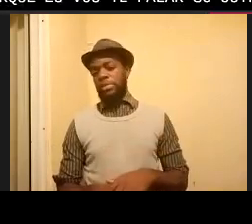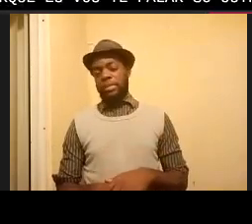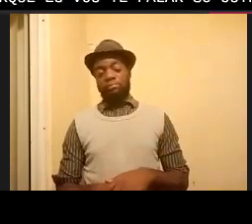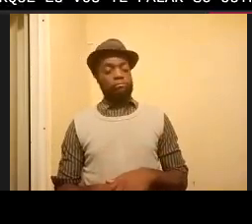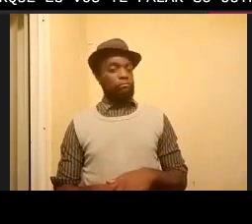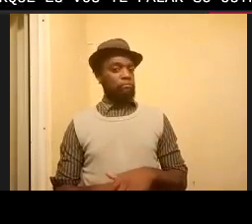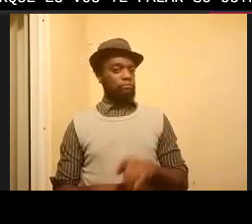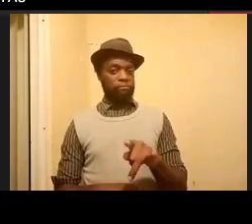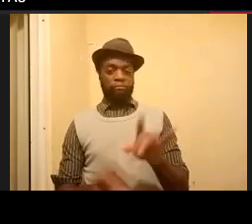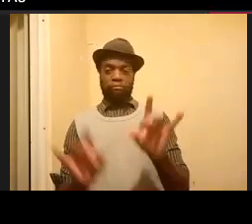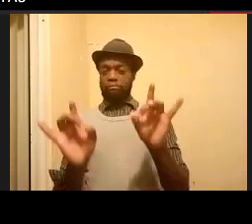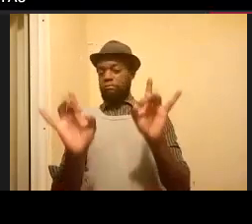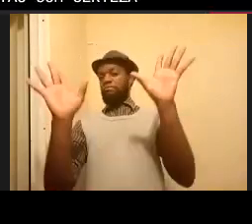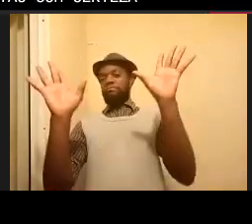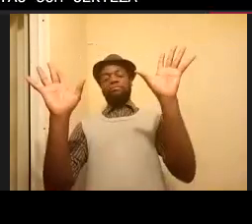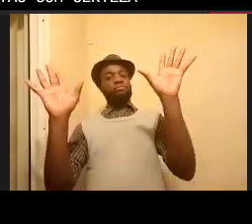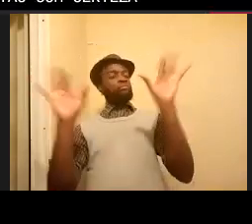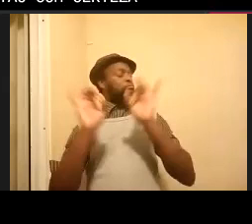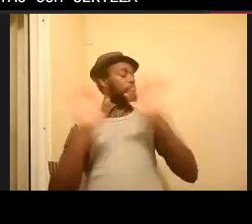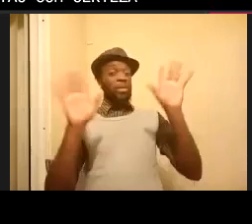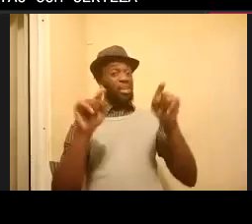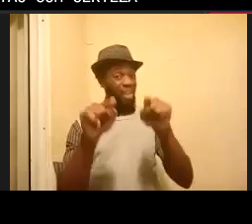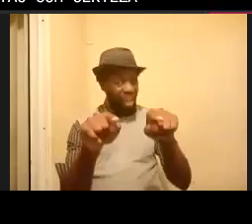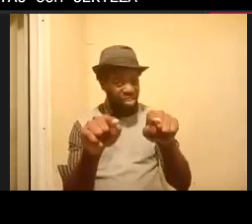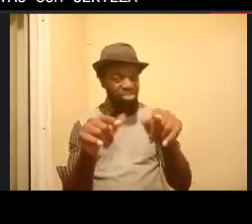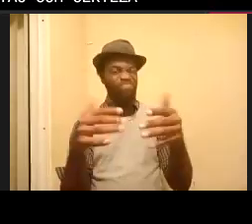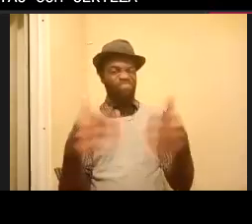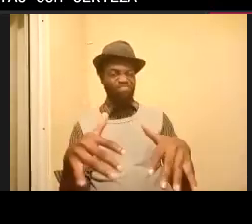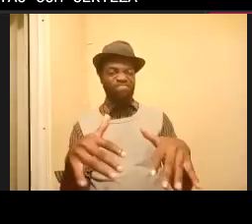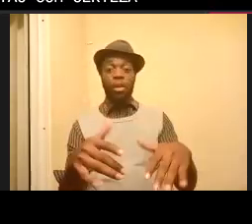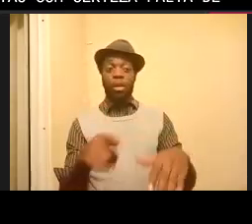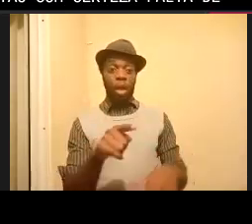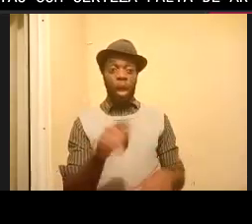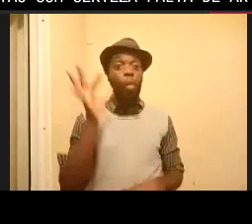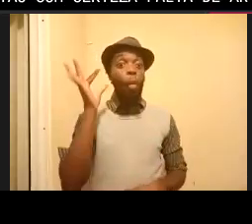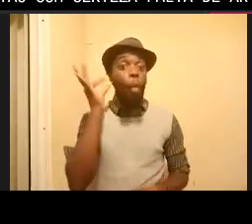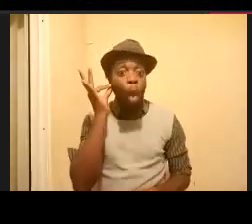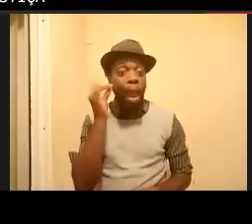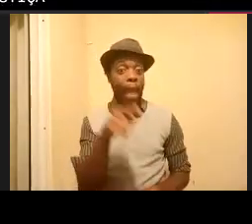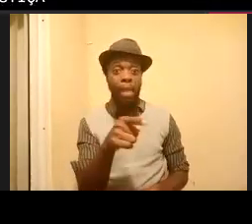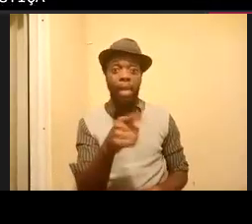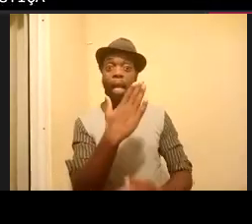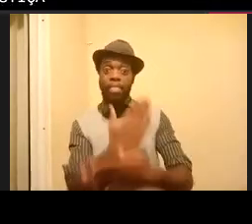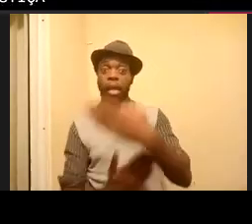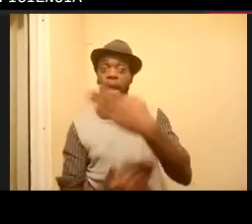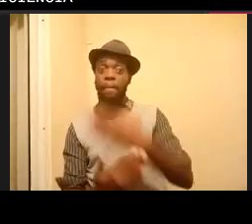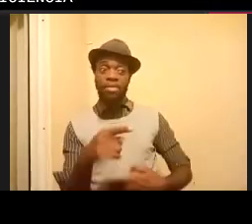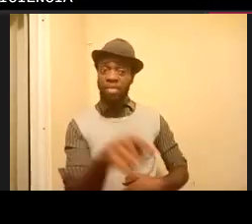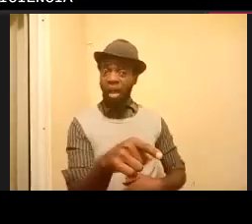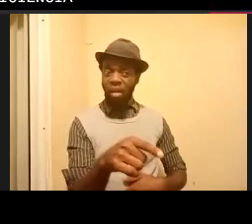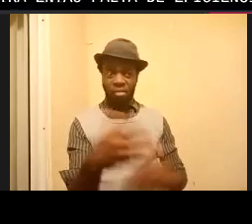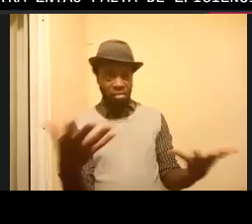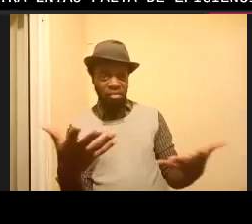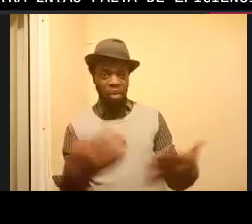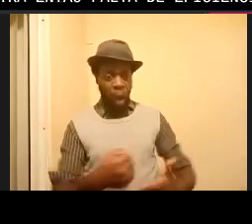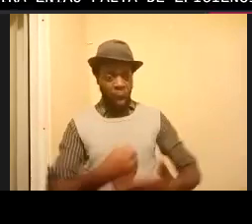definitivamente eso se llama impunidad, falta de acceso a la justicia de las mujeres con discapacidad y